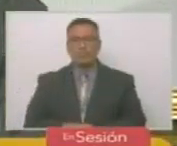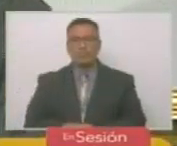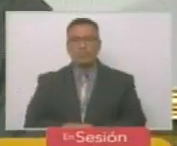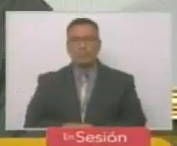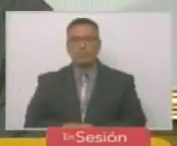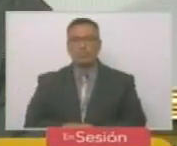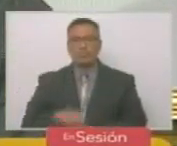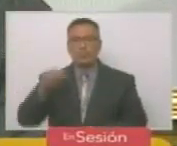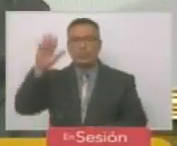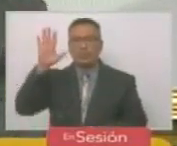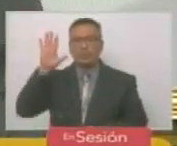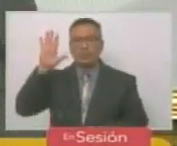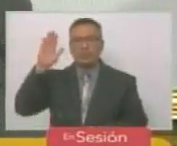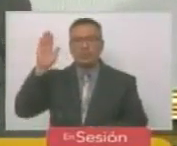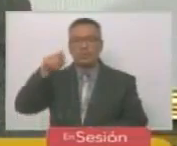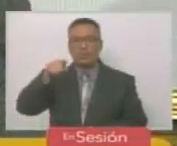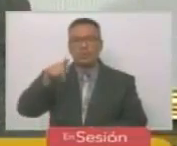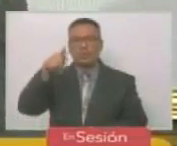Diputado Carreño.